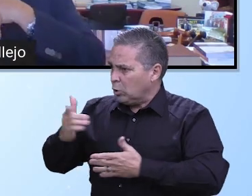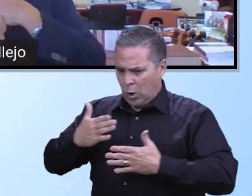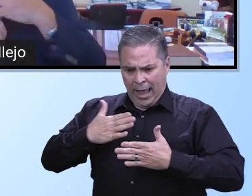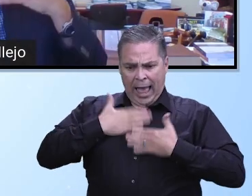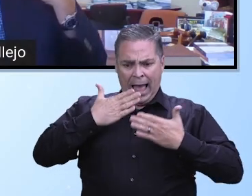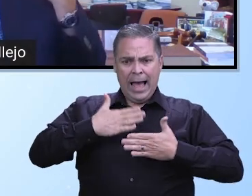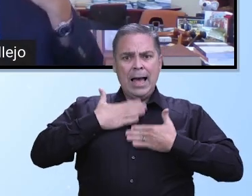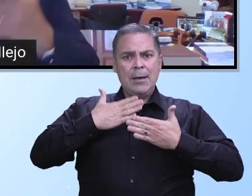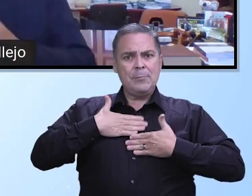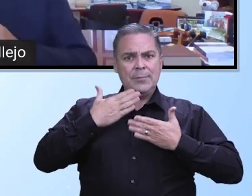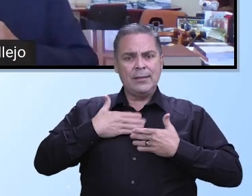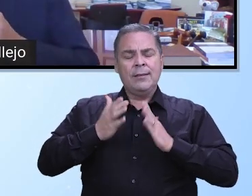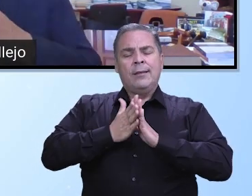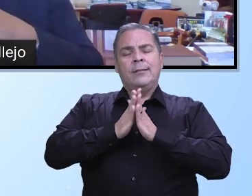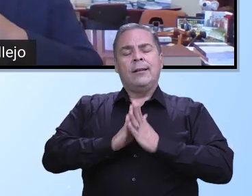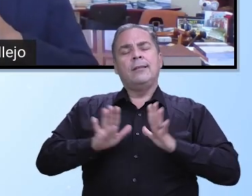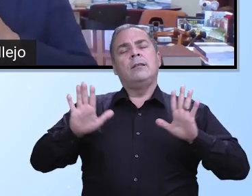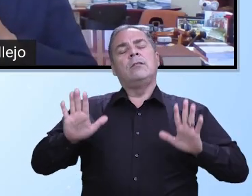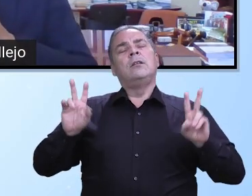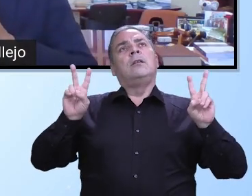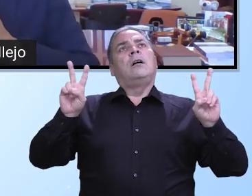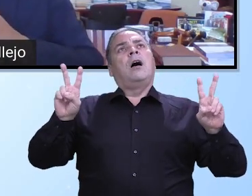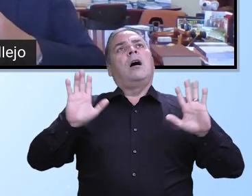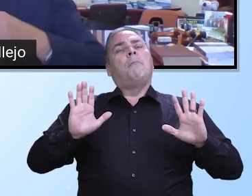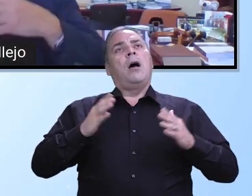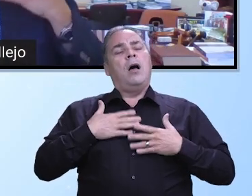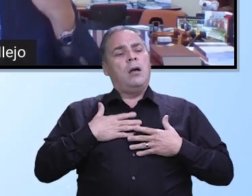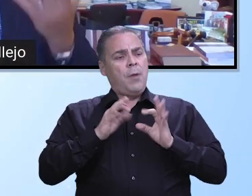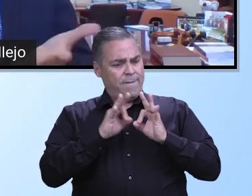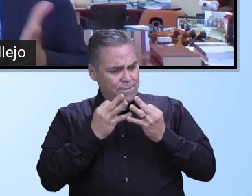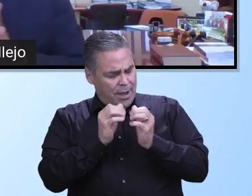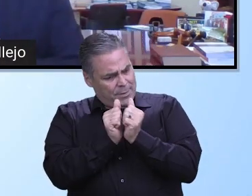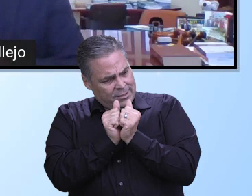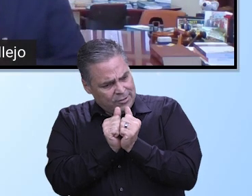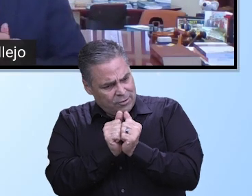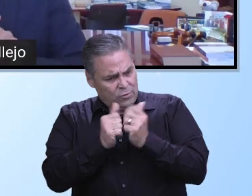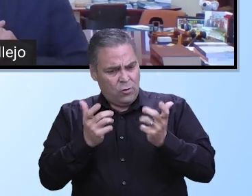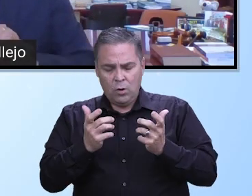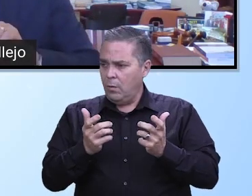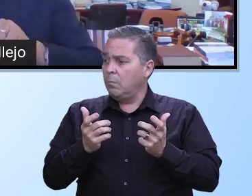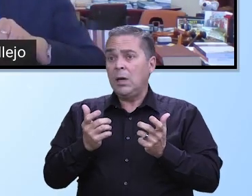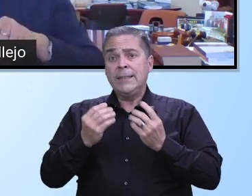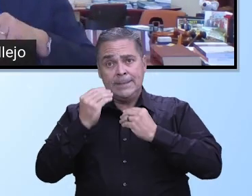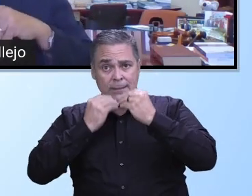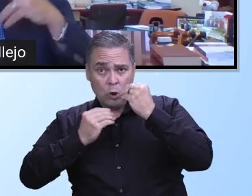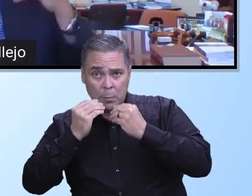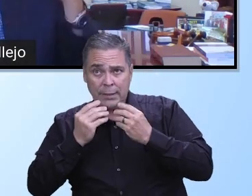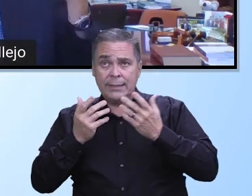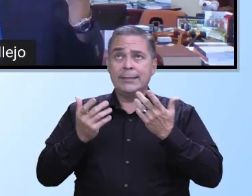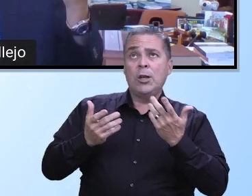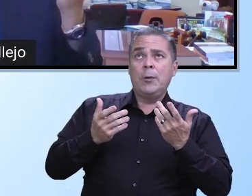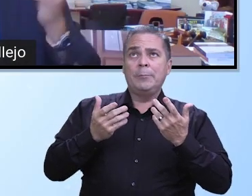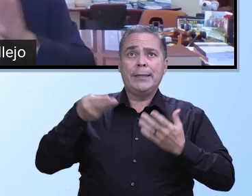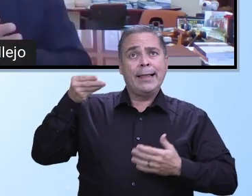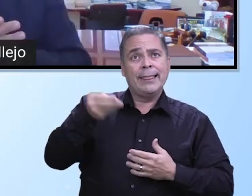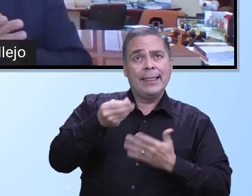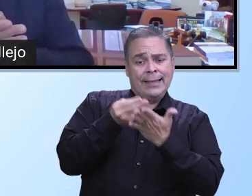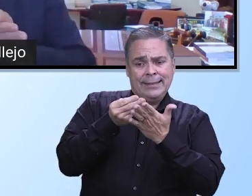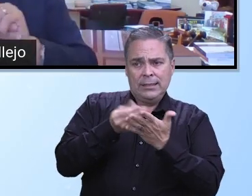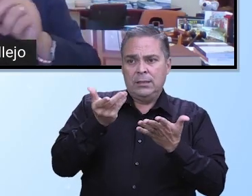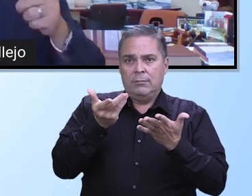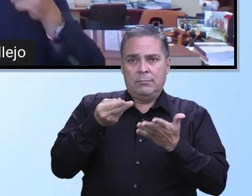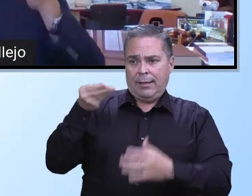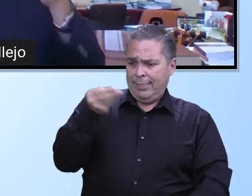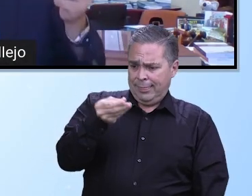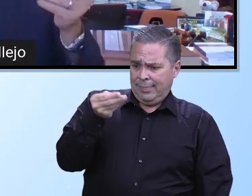paz y tranquilidad, de vivir con su familia, de recibir alimentos, ¿verdad? Y no necesariamente este concepto de alimento es el que uno